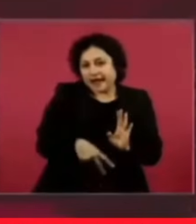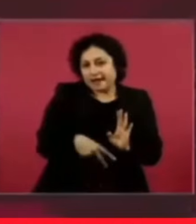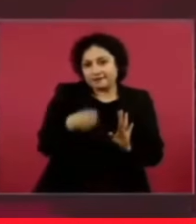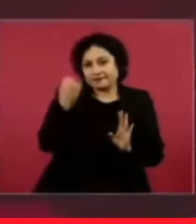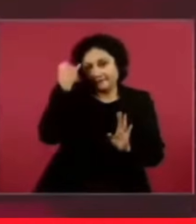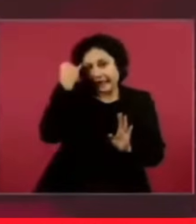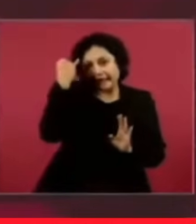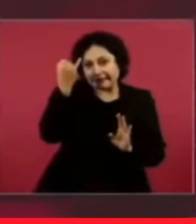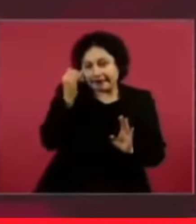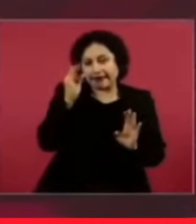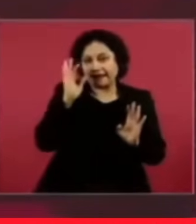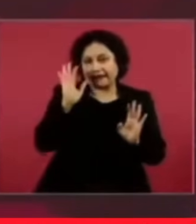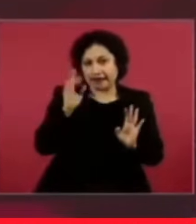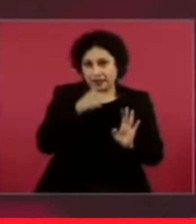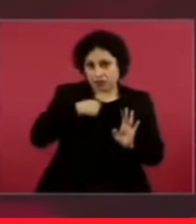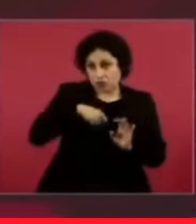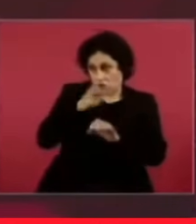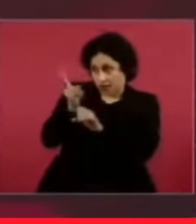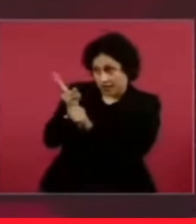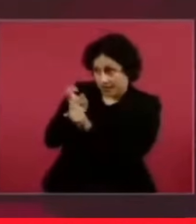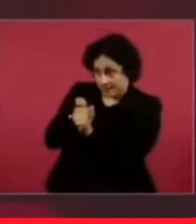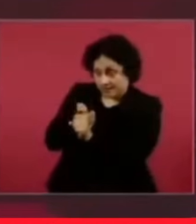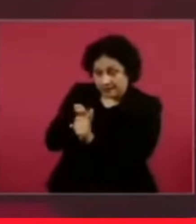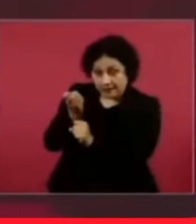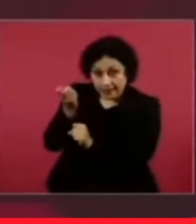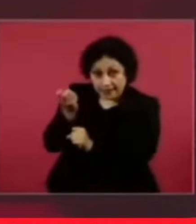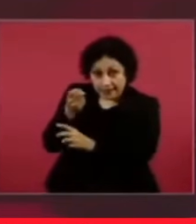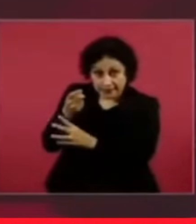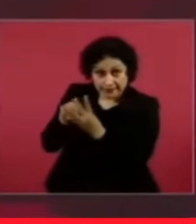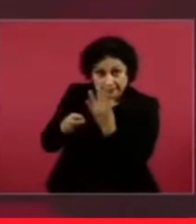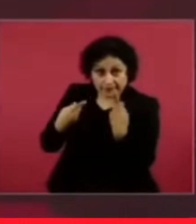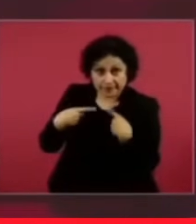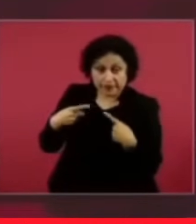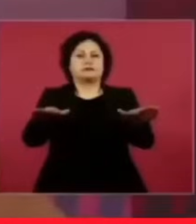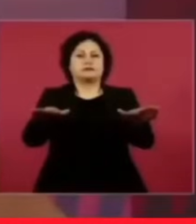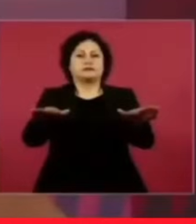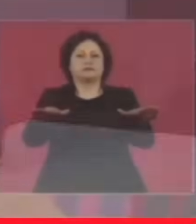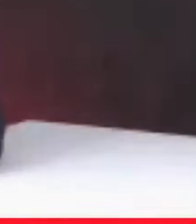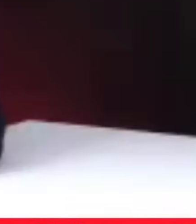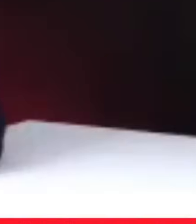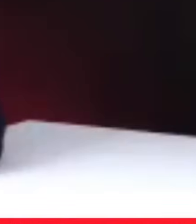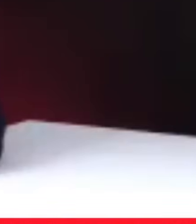tengamos problemas con ellos, sino ellos tienen su trabajo.